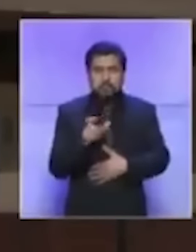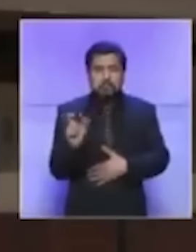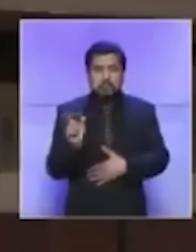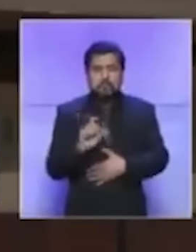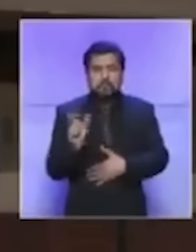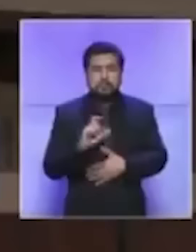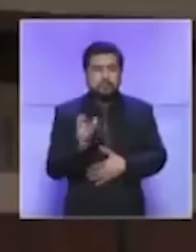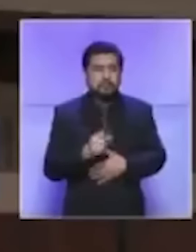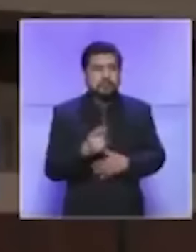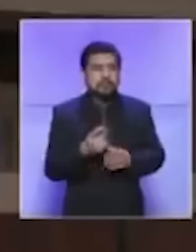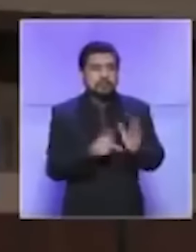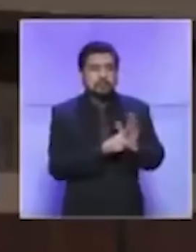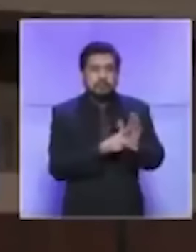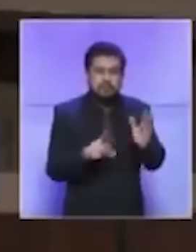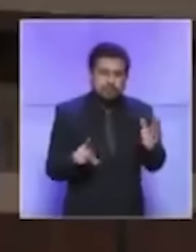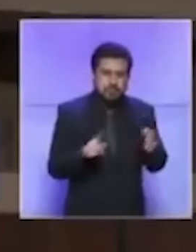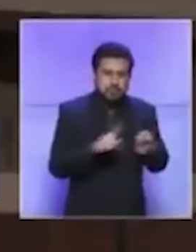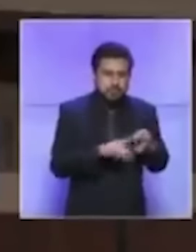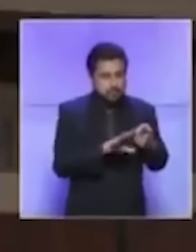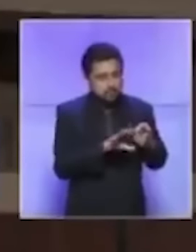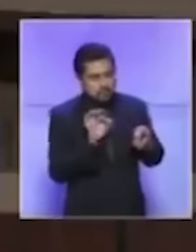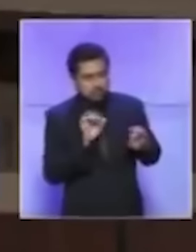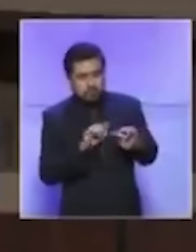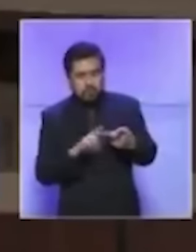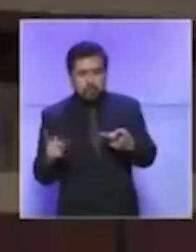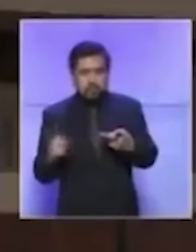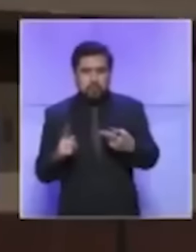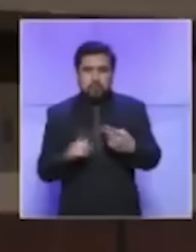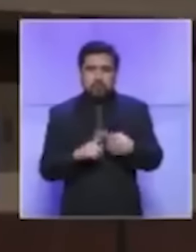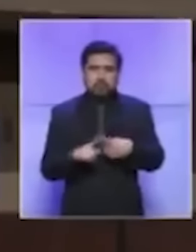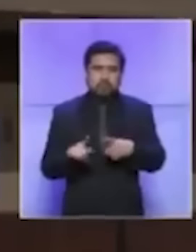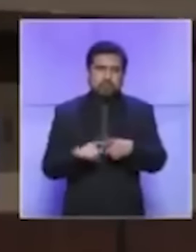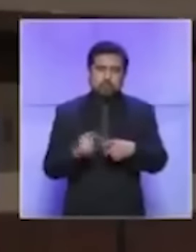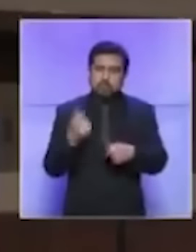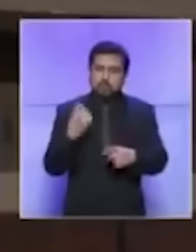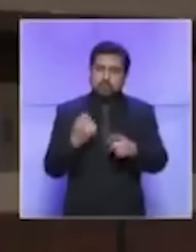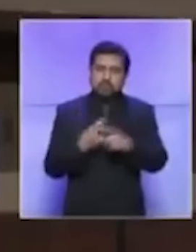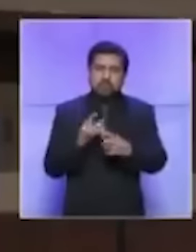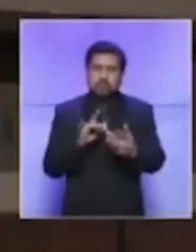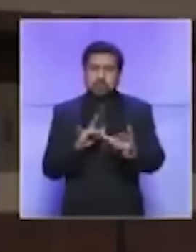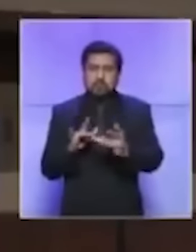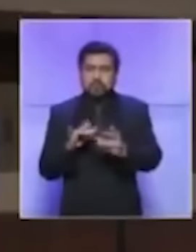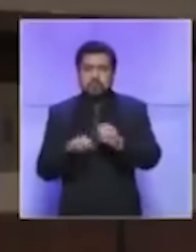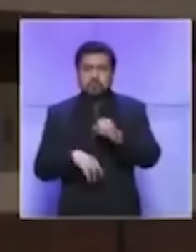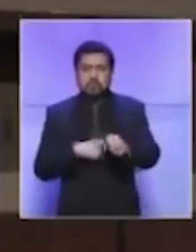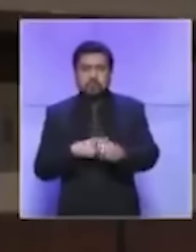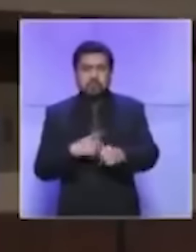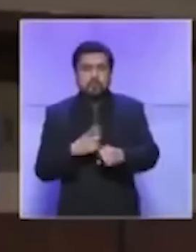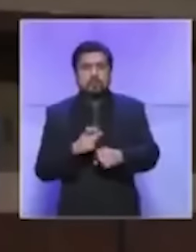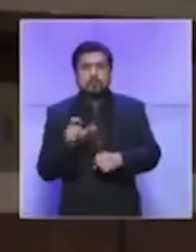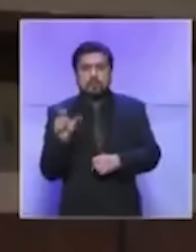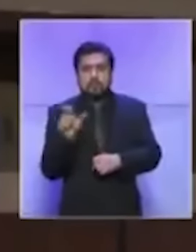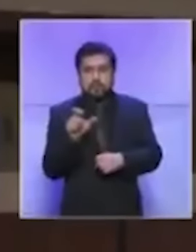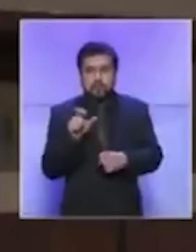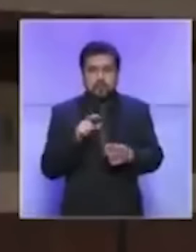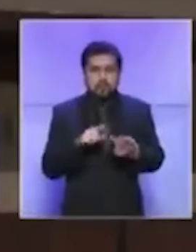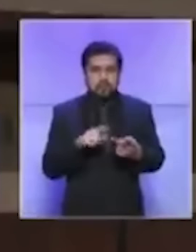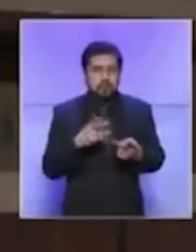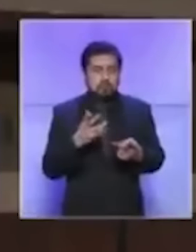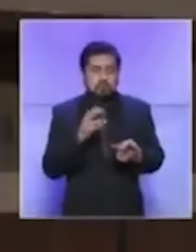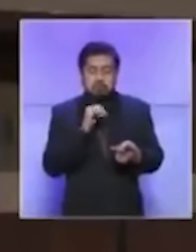presentados, notas periodísticas, columnas de opinión, una publicación en la red social X, incumplen con la carga